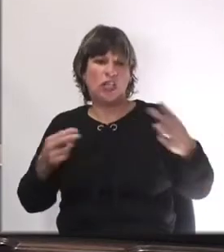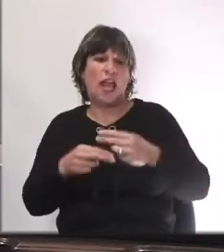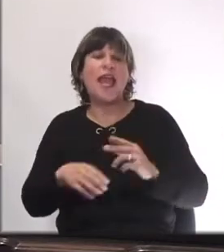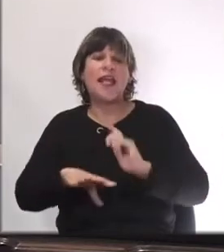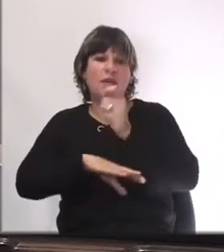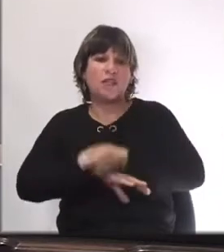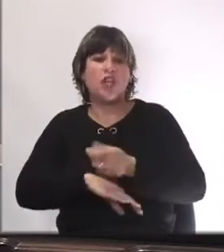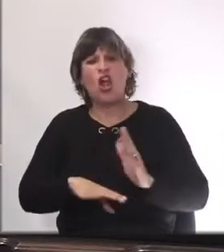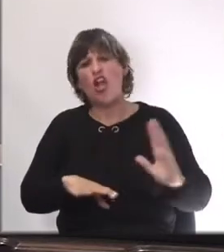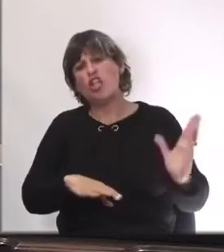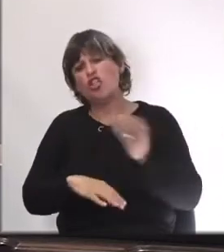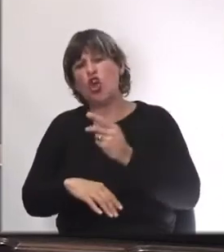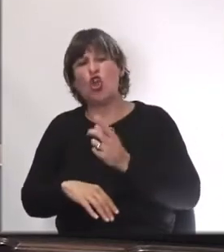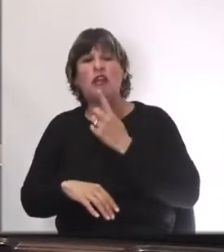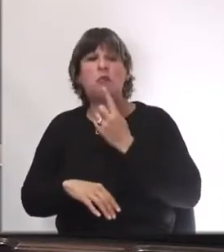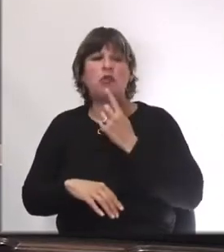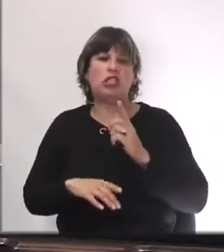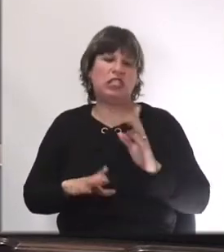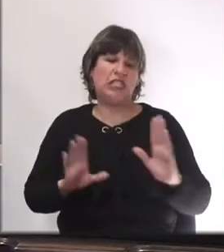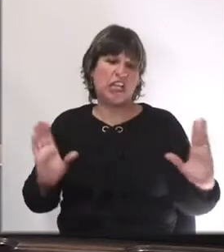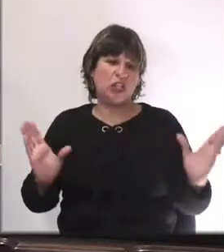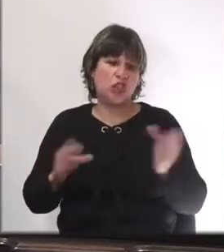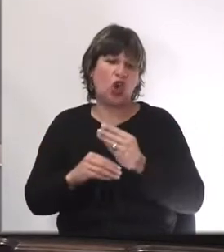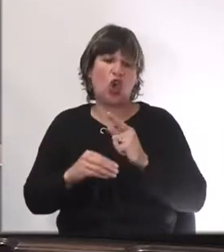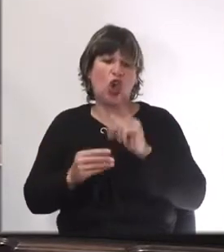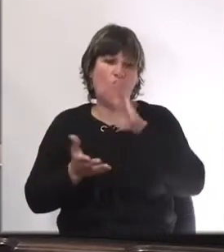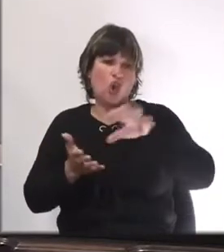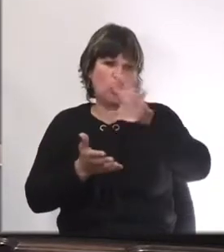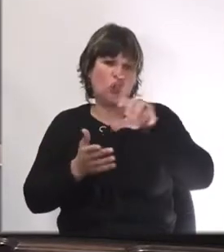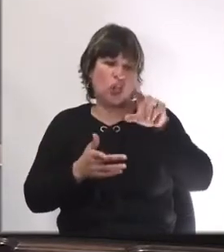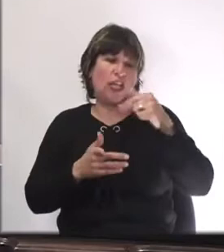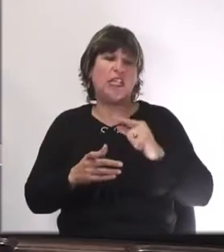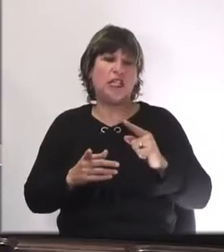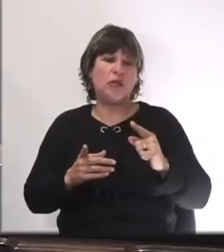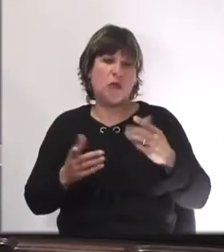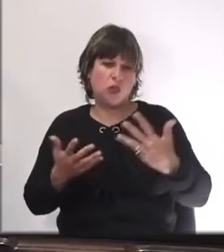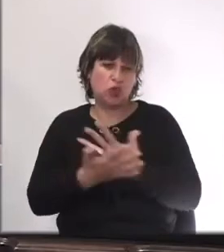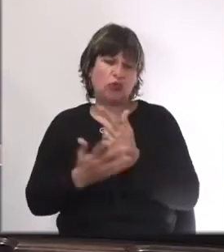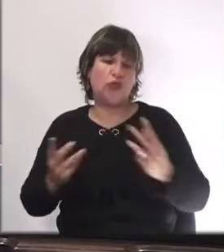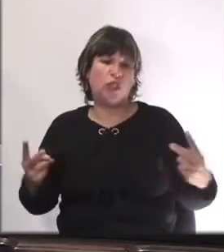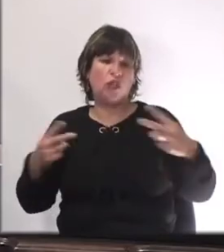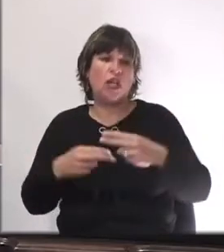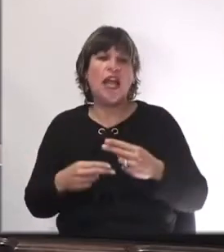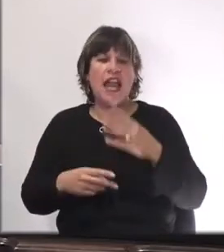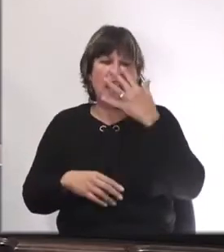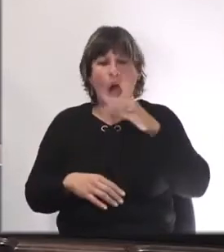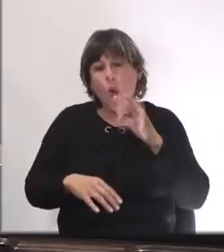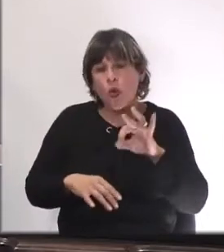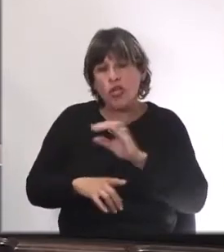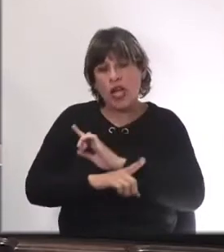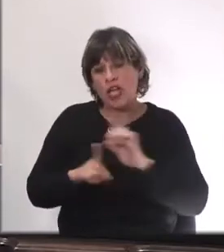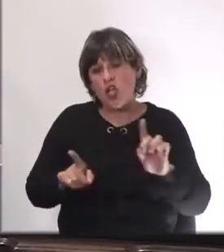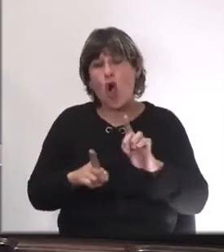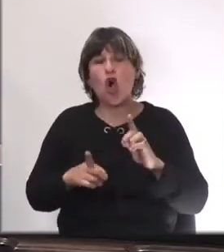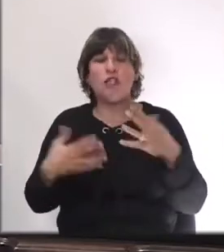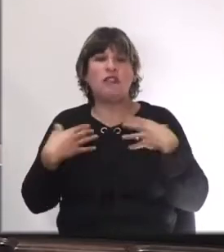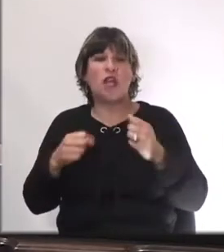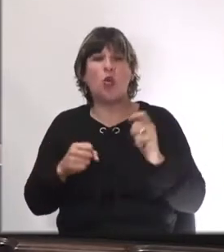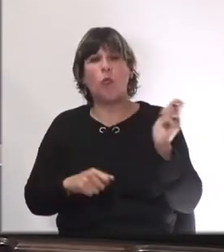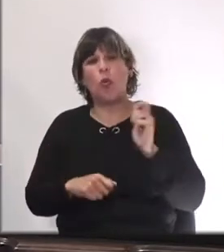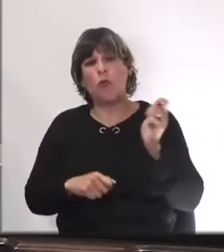y todos los organismos sufrieron recortes. La única excepción es el Ministerio de Salud Pública,